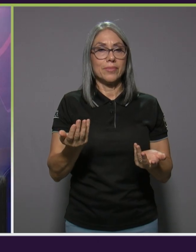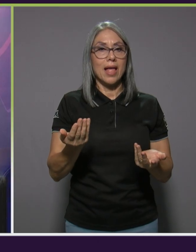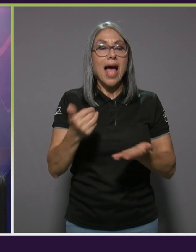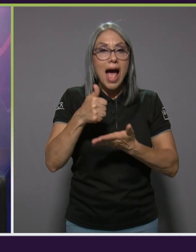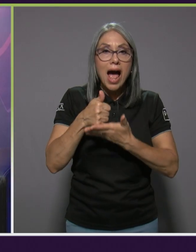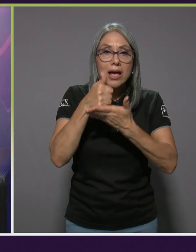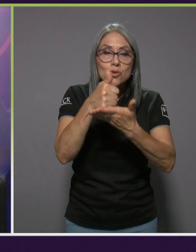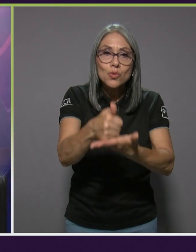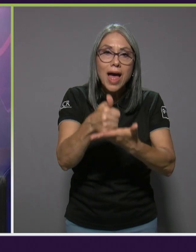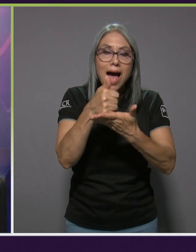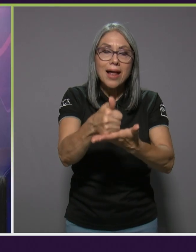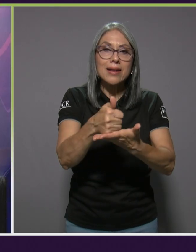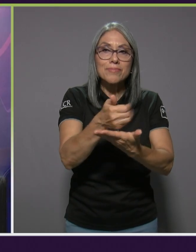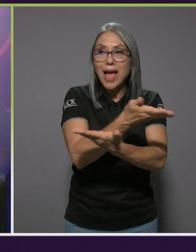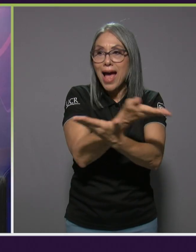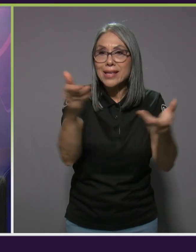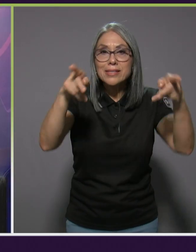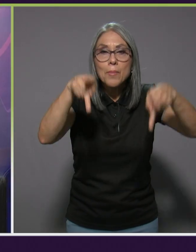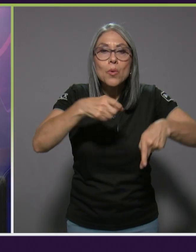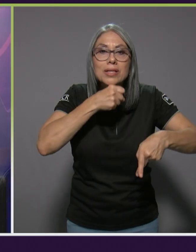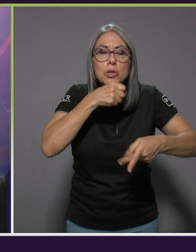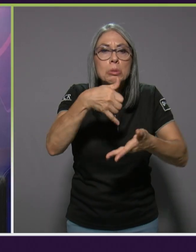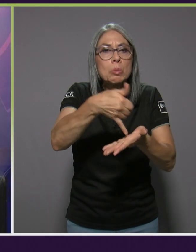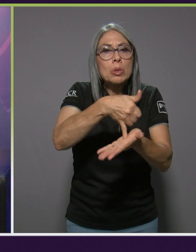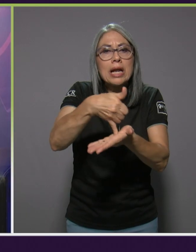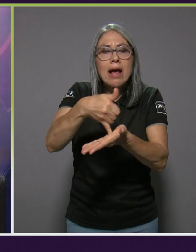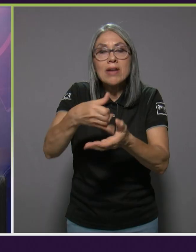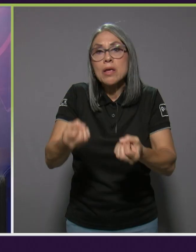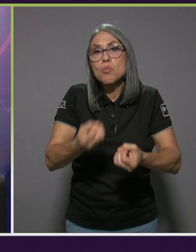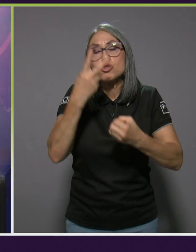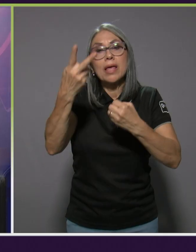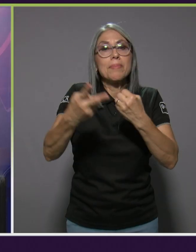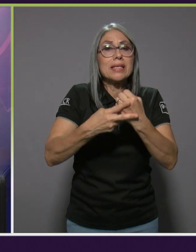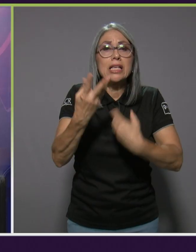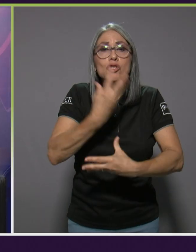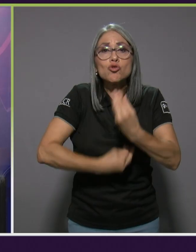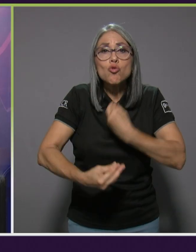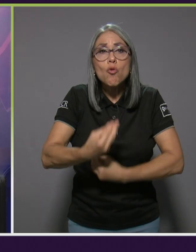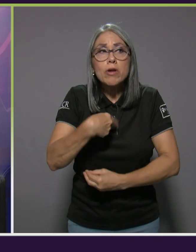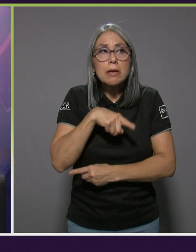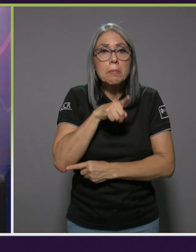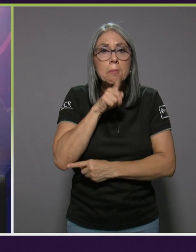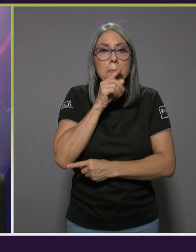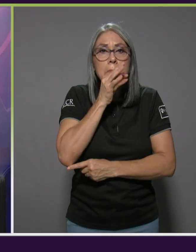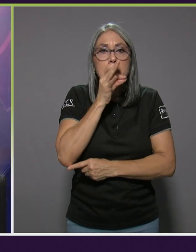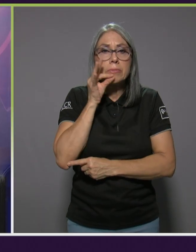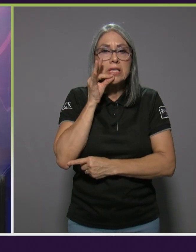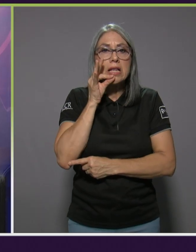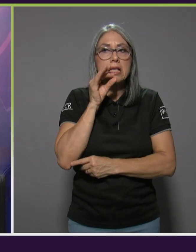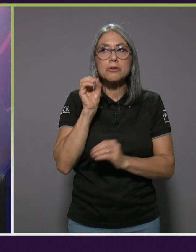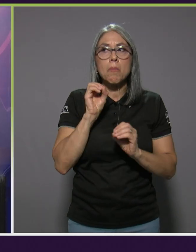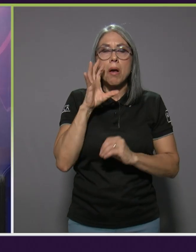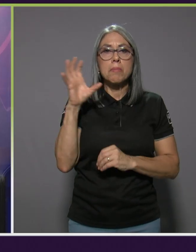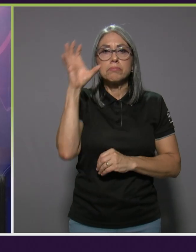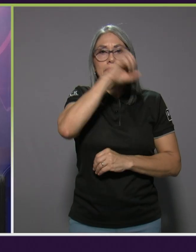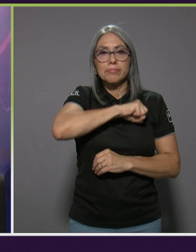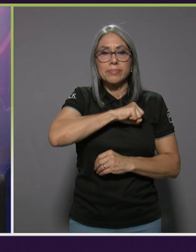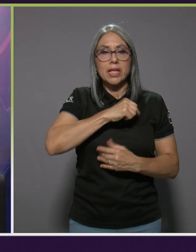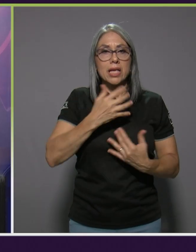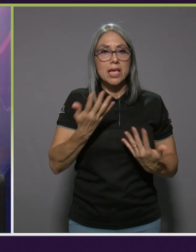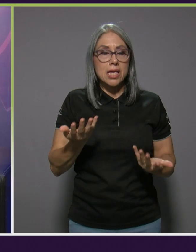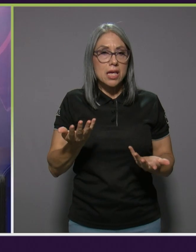ayudar a esta población que es tan vulnerable y que muchísimas veces sufre en silencio y